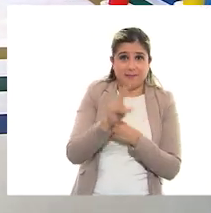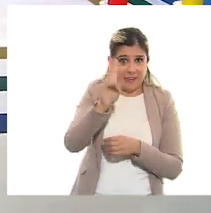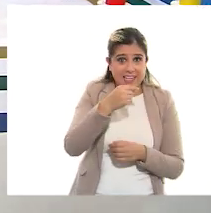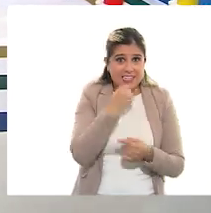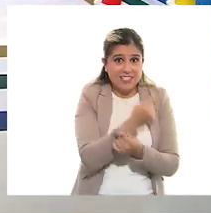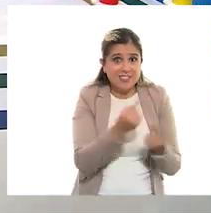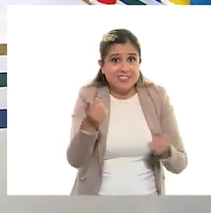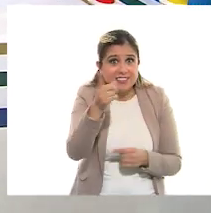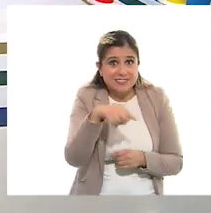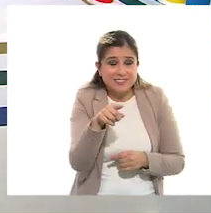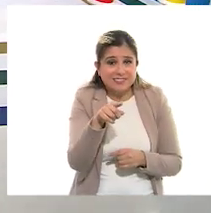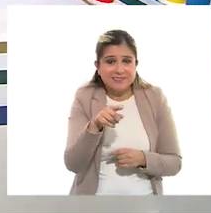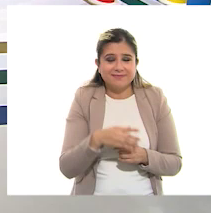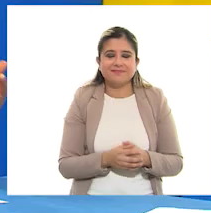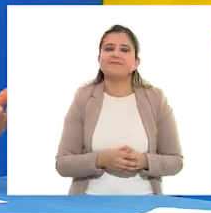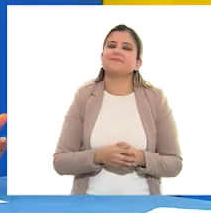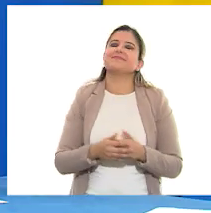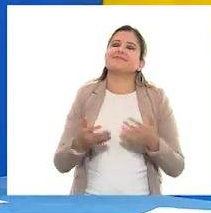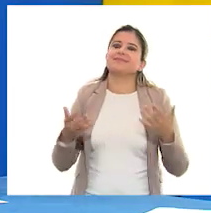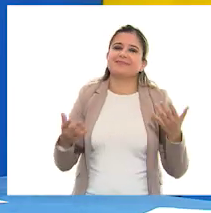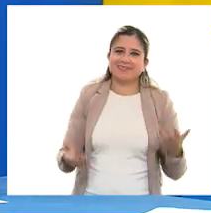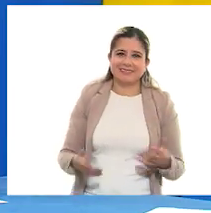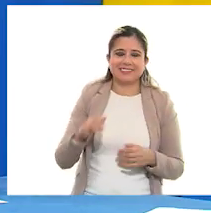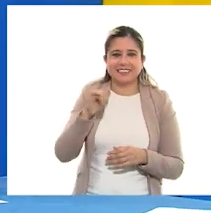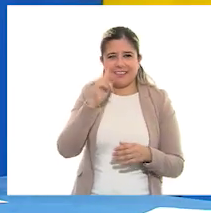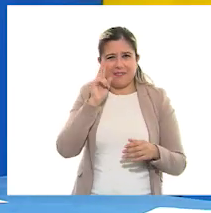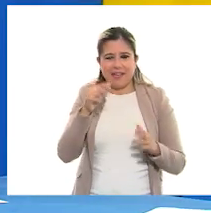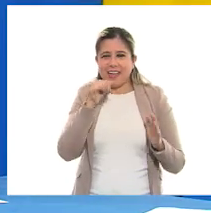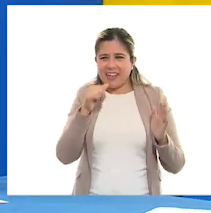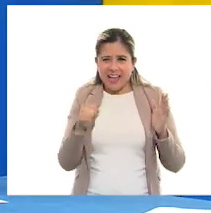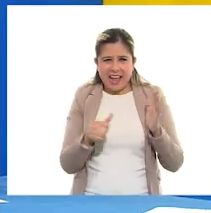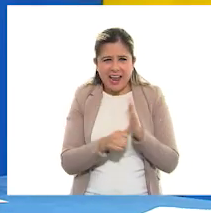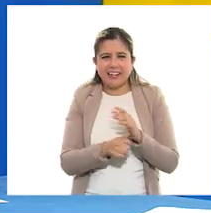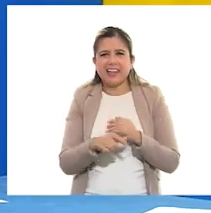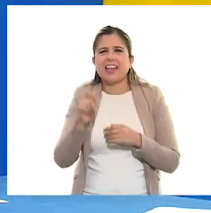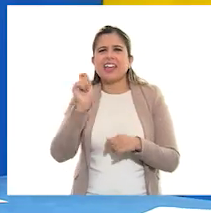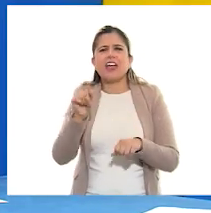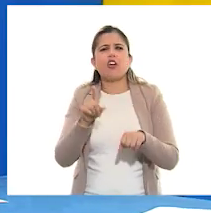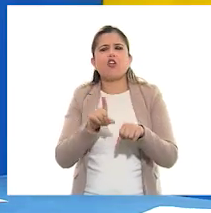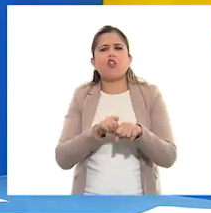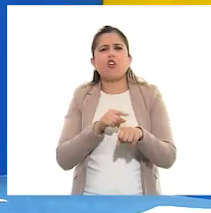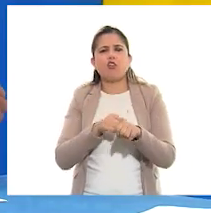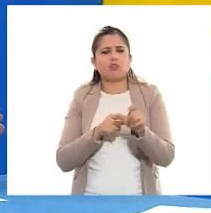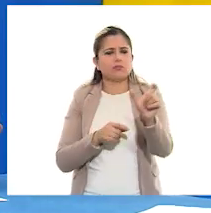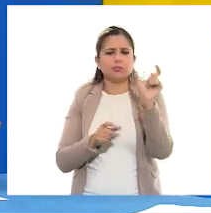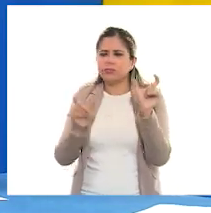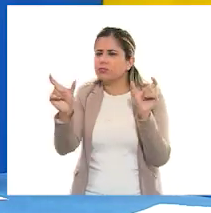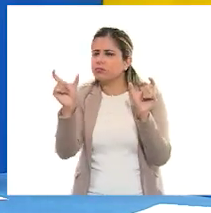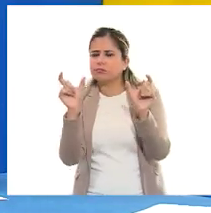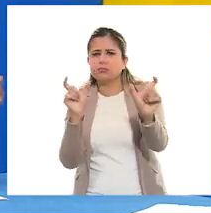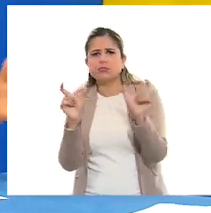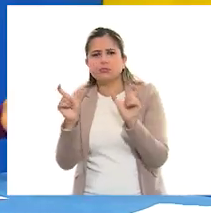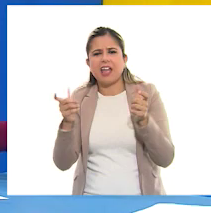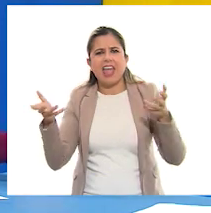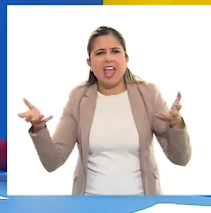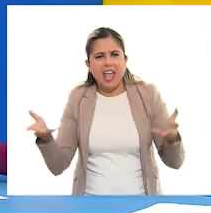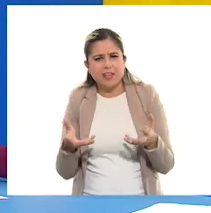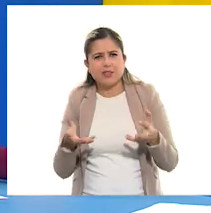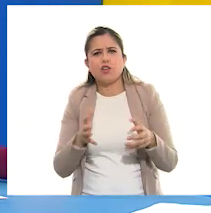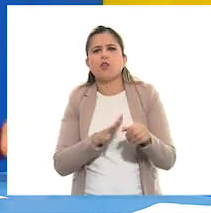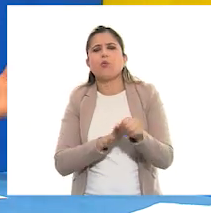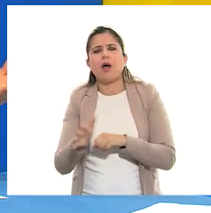niños? Pues bien, veamos la carta y dime de qué color están destacados los hechos y de cuál